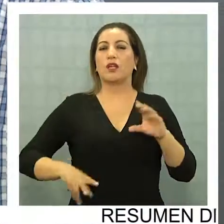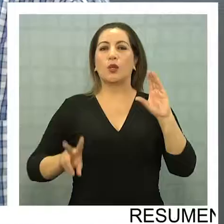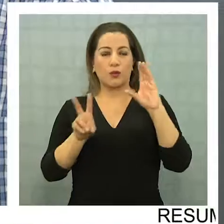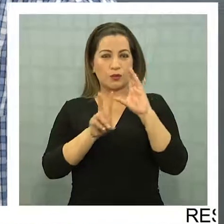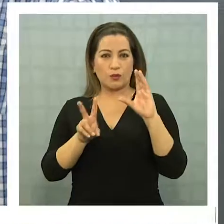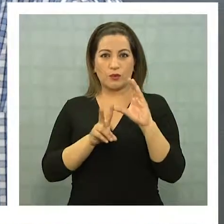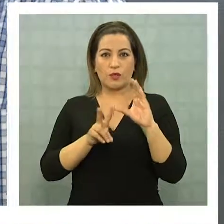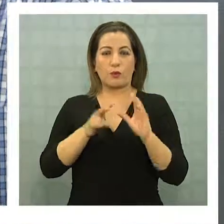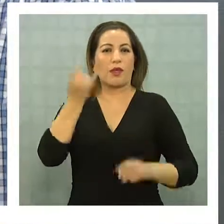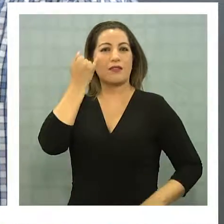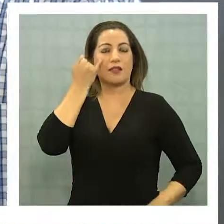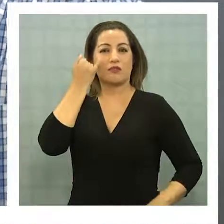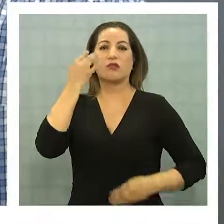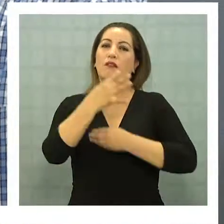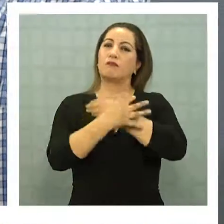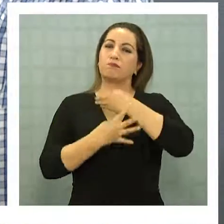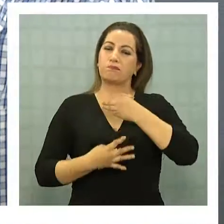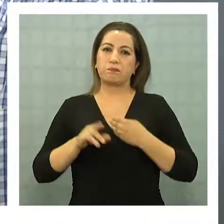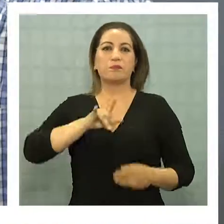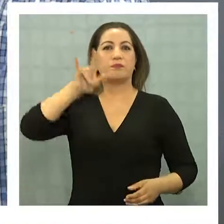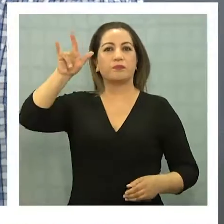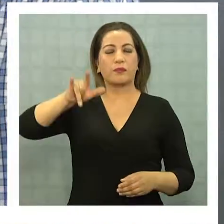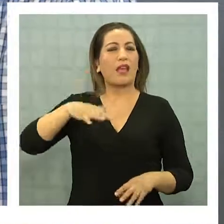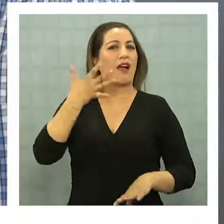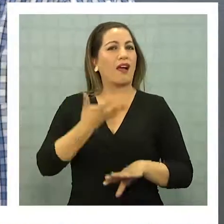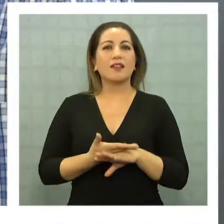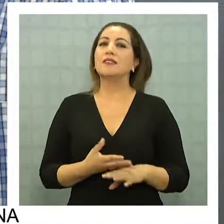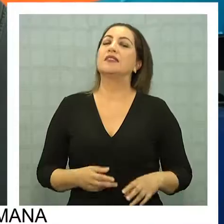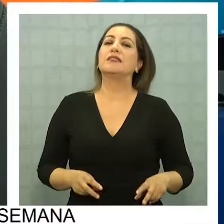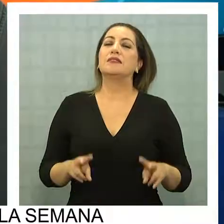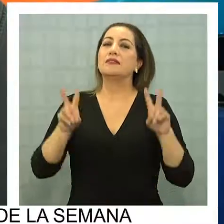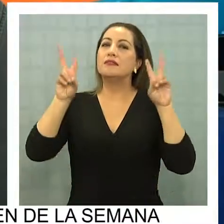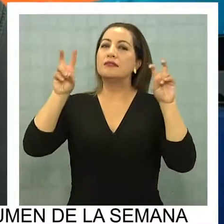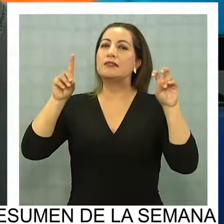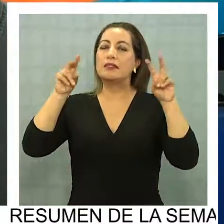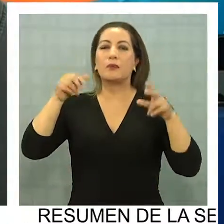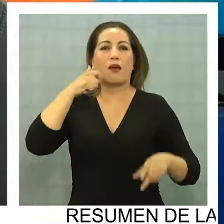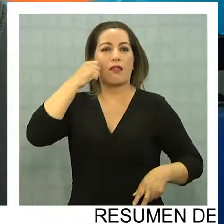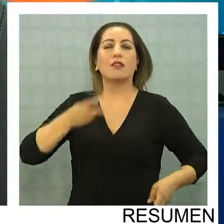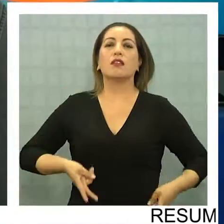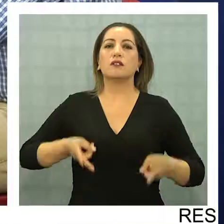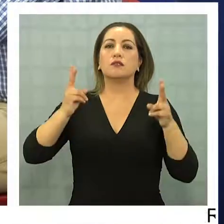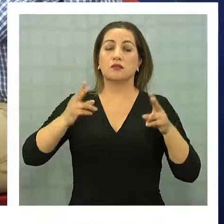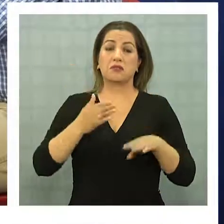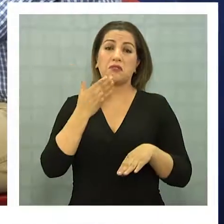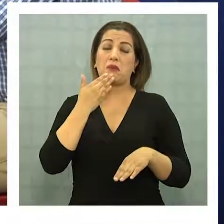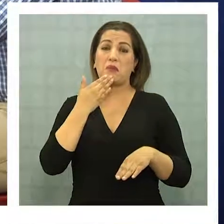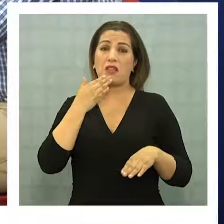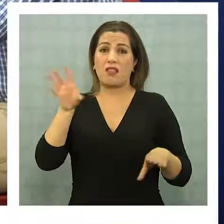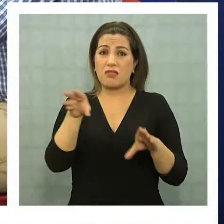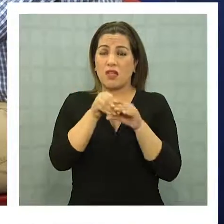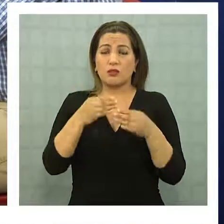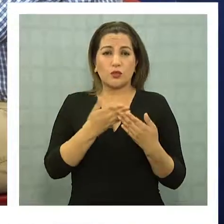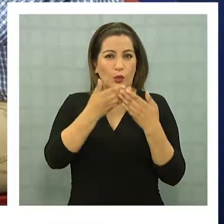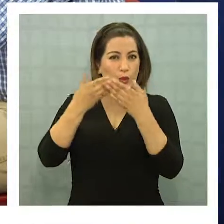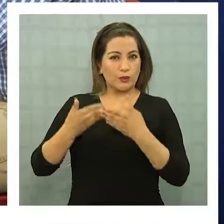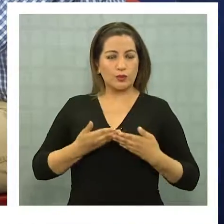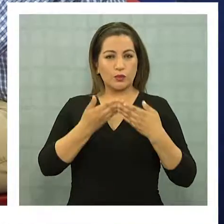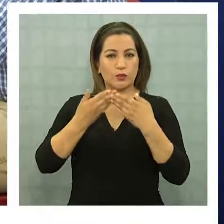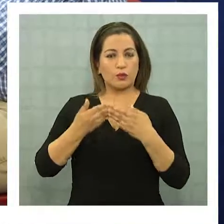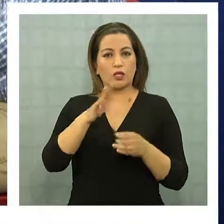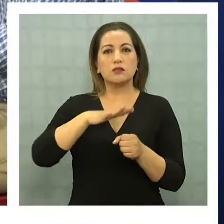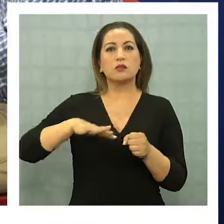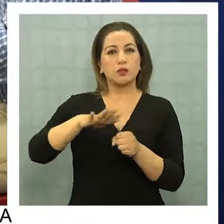de las instituciones armadas, ¿cierto?, temas de derechos humanos, se estudian, digamos, estos casos, en fin.